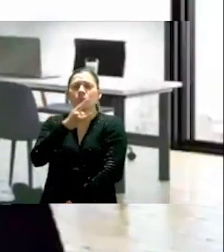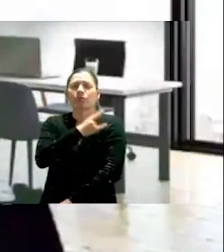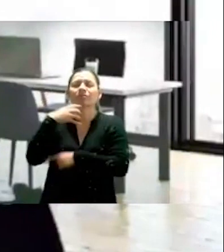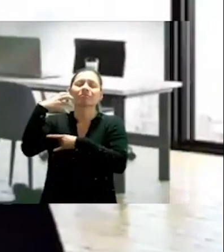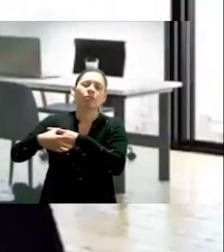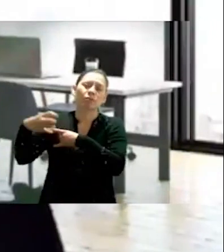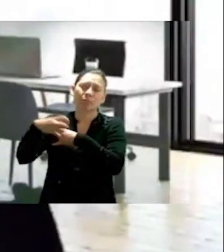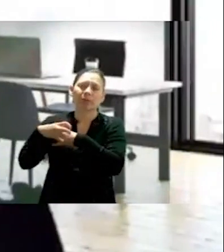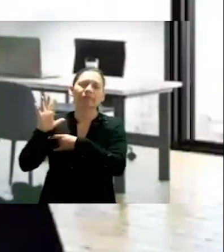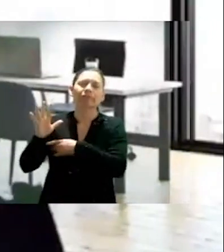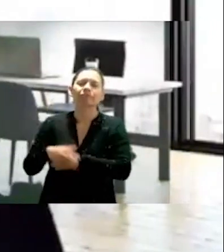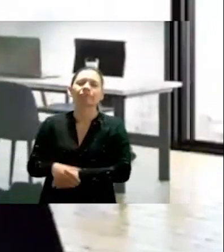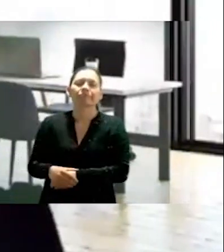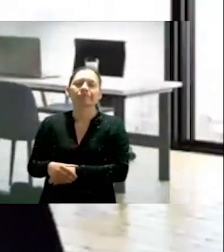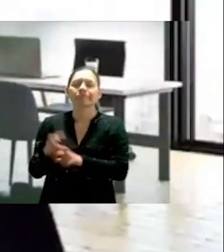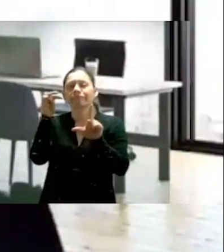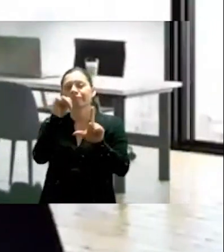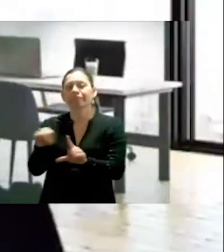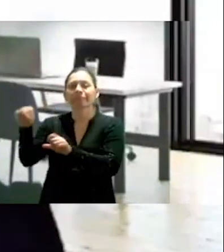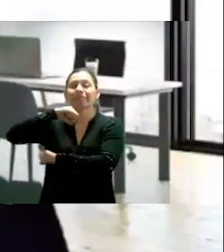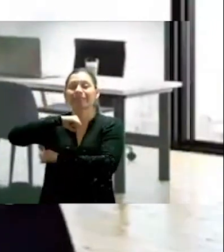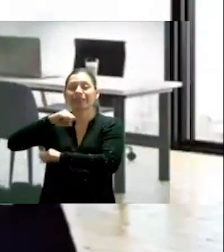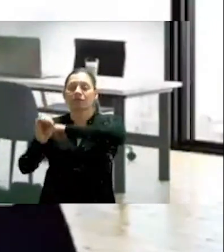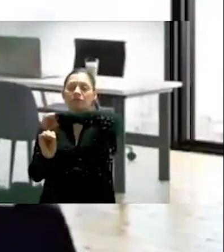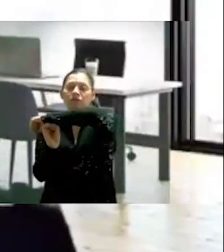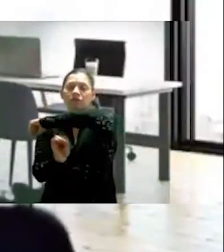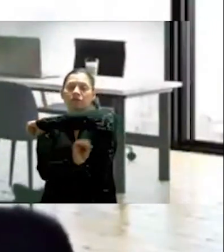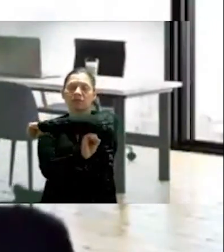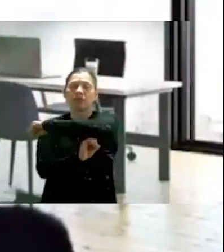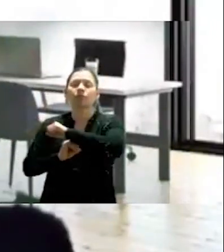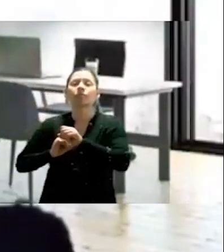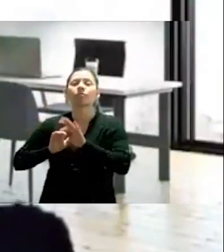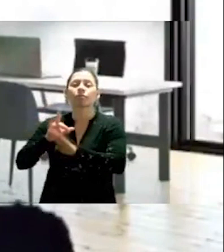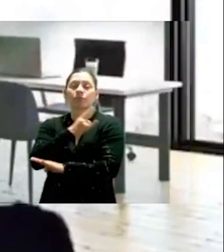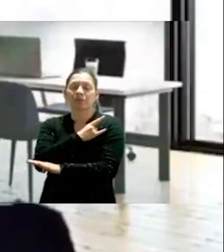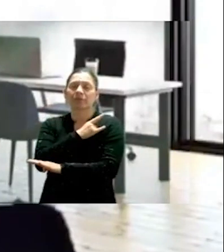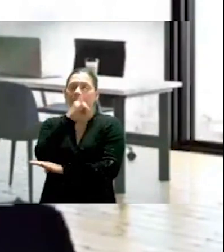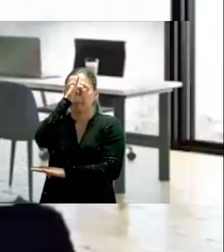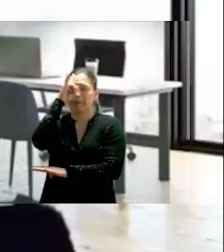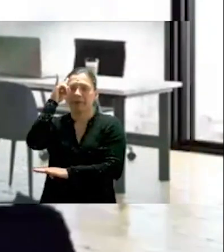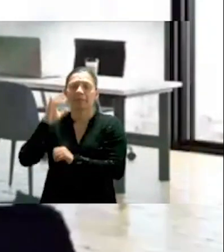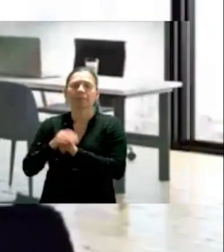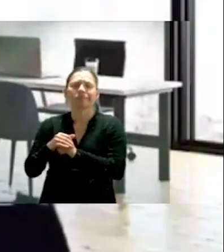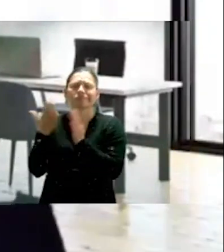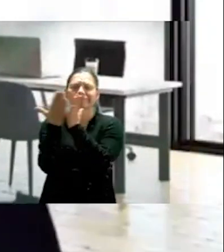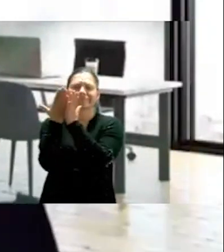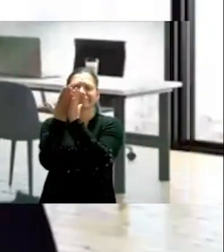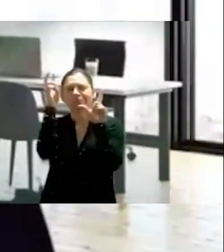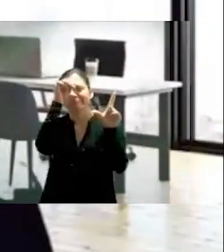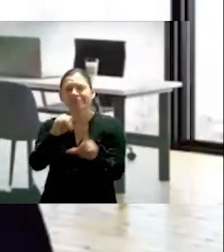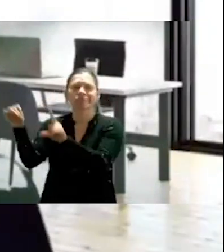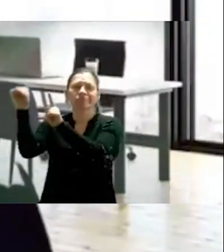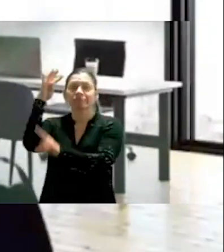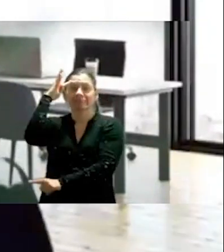es magíster en Derechos Fundamentales de la Universidad Carlos III de Madrid, tiene estudios a nivel de maestría en Filosofía de la Universidad